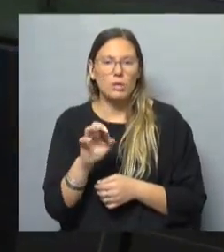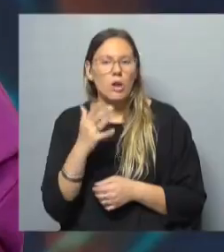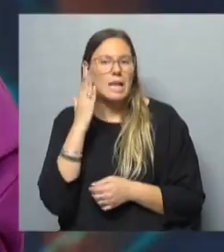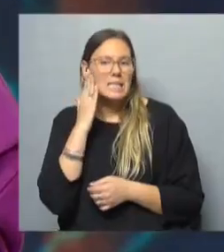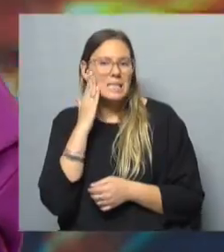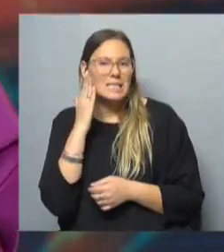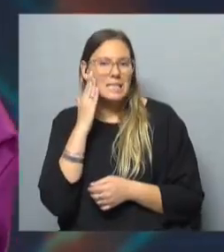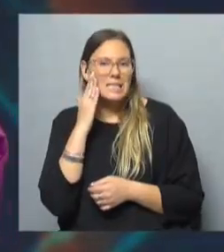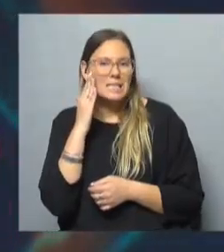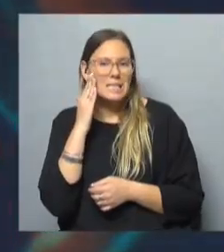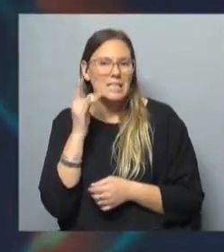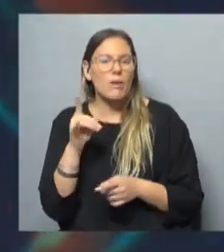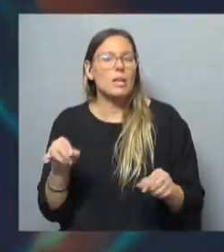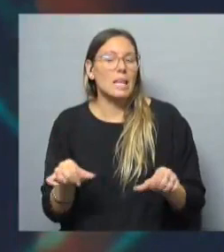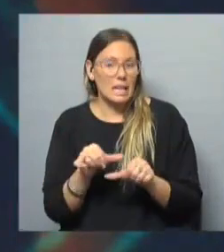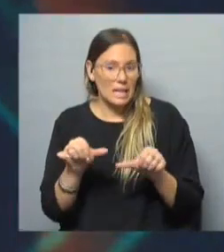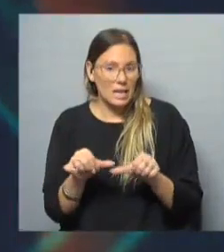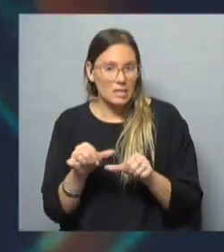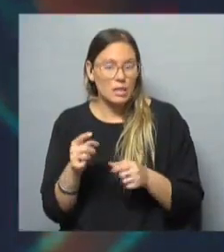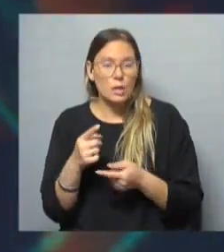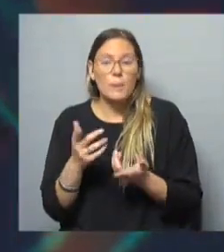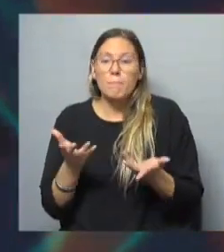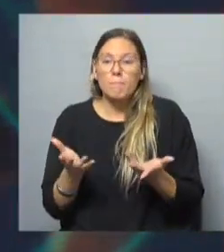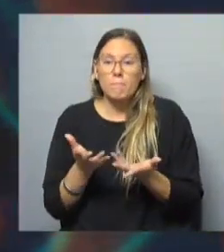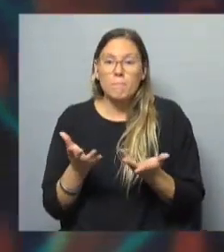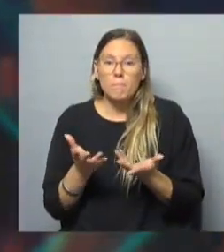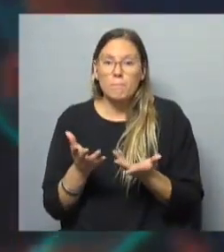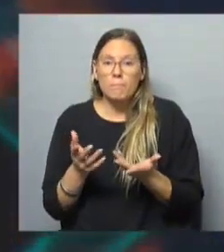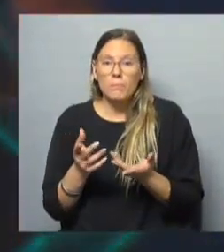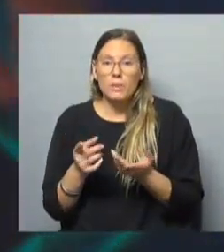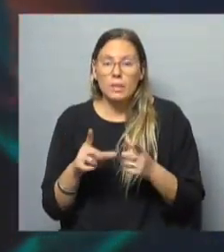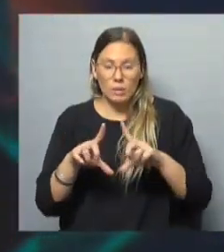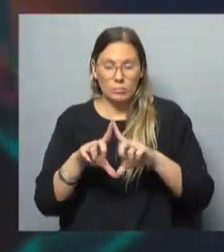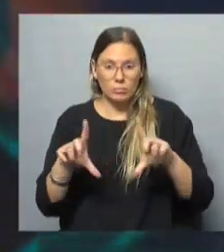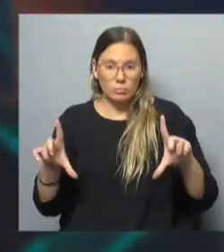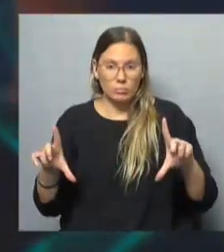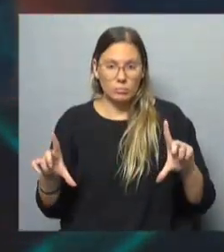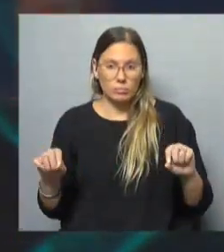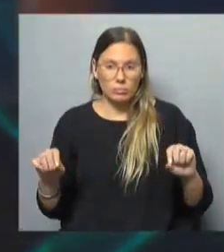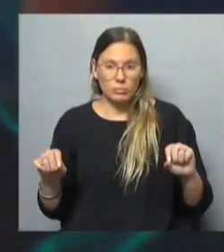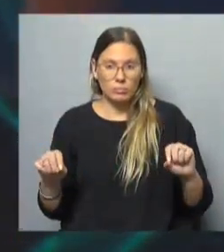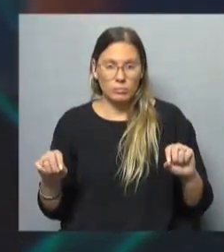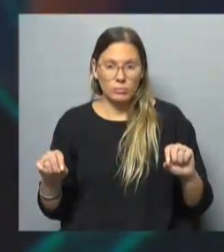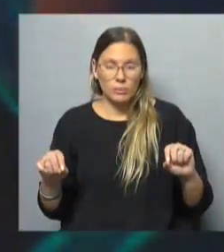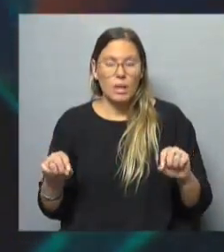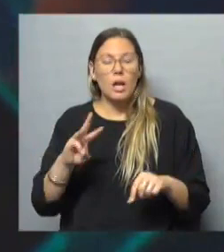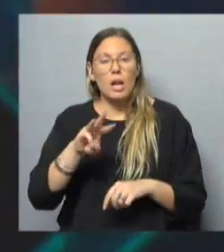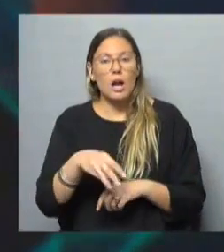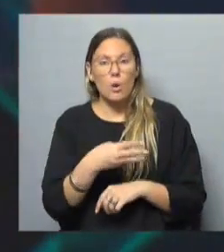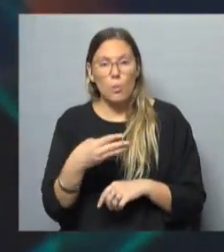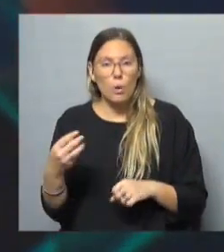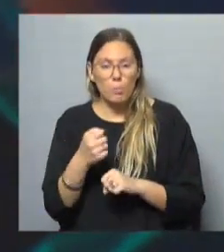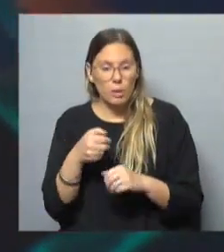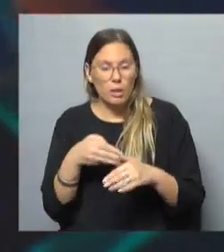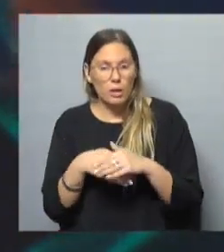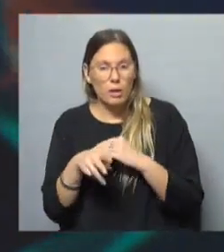todo lo que hacen. Y bueno, ahí tienen en pantalla la web para poder entrar,